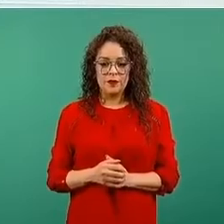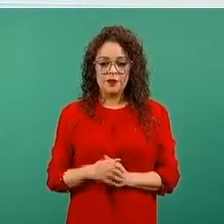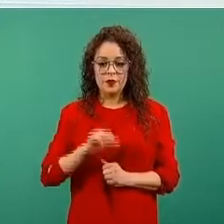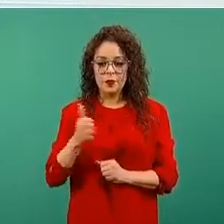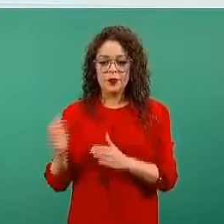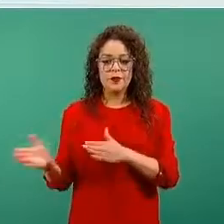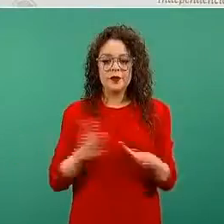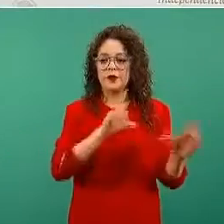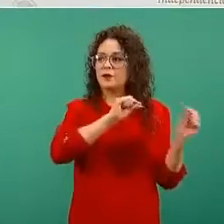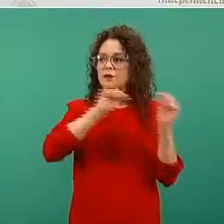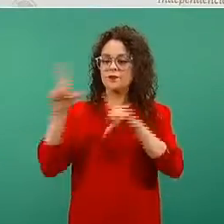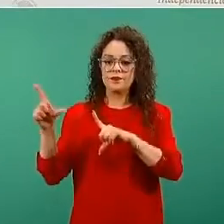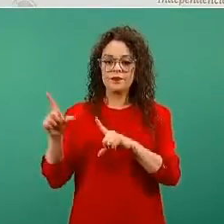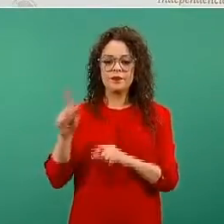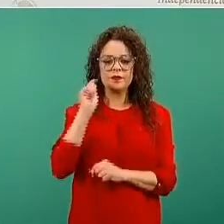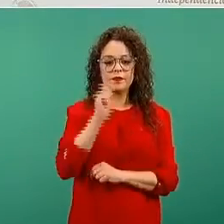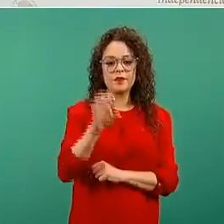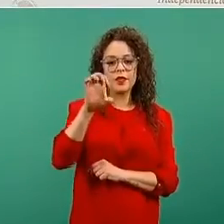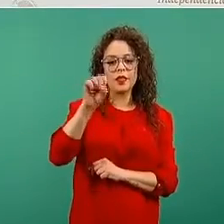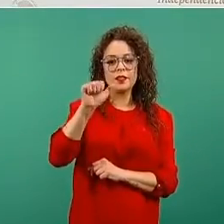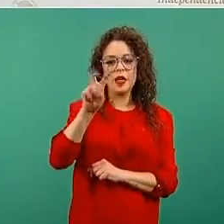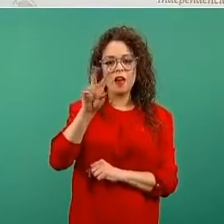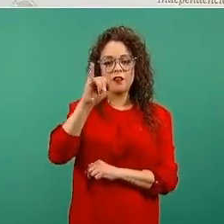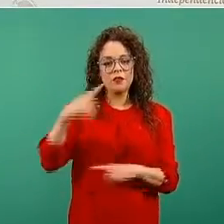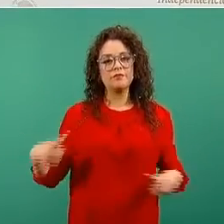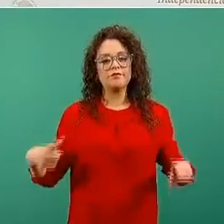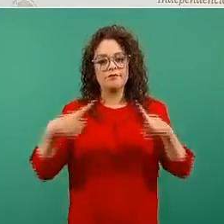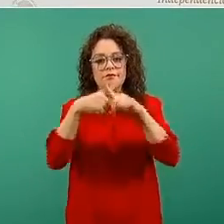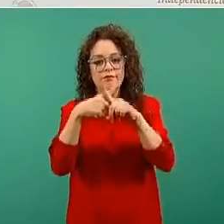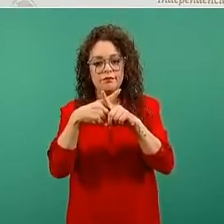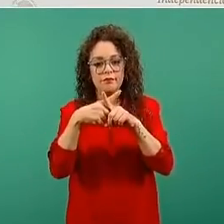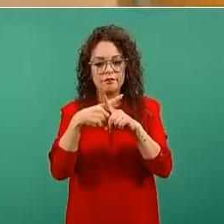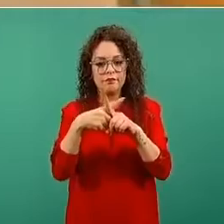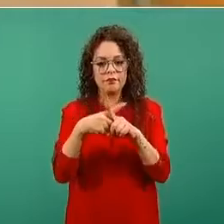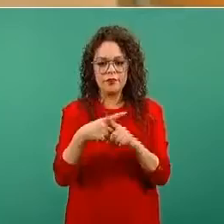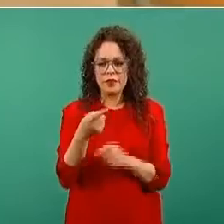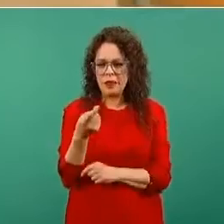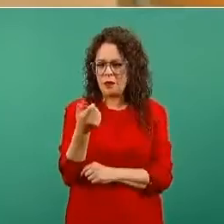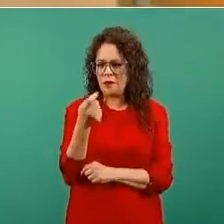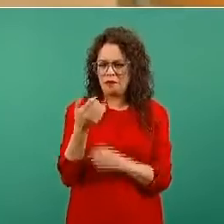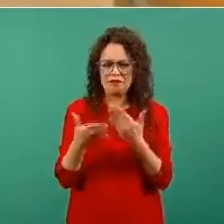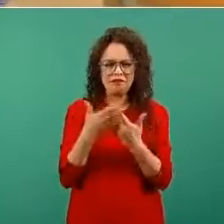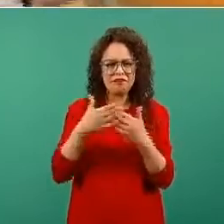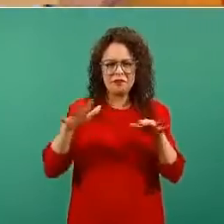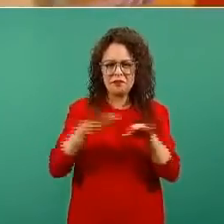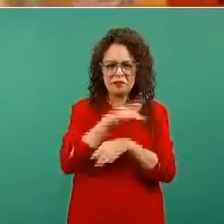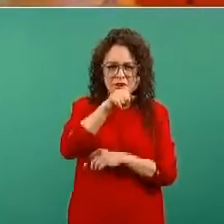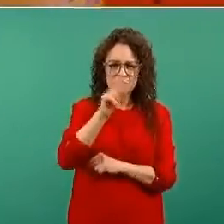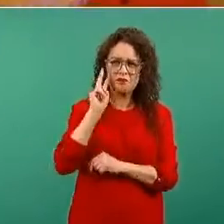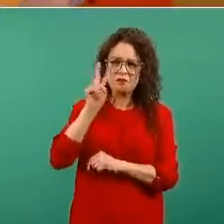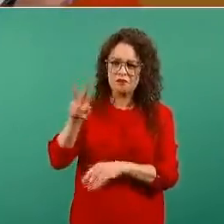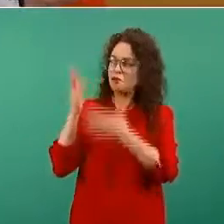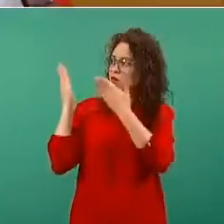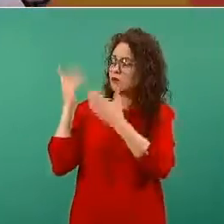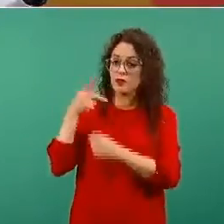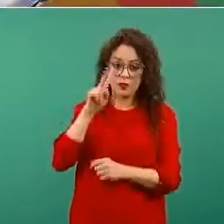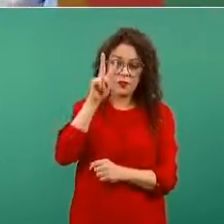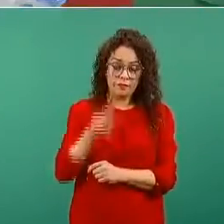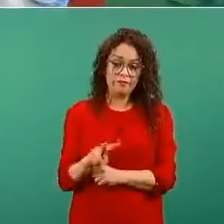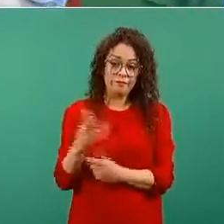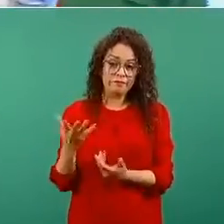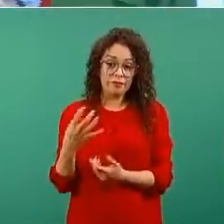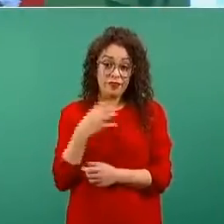Los eventos supuestamente asociados a vacunación e inmunización, aunque han cambiado muy poco, como lo pueden ver, y ha sido muy satisfactorio